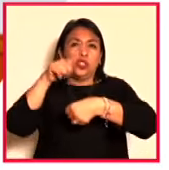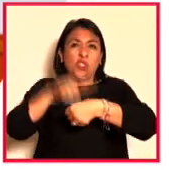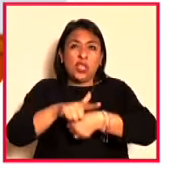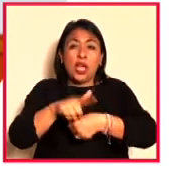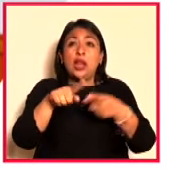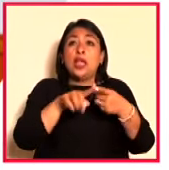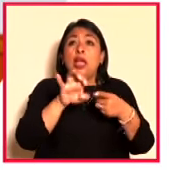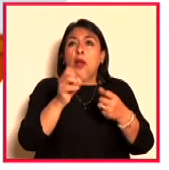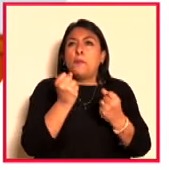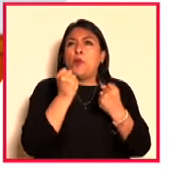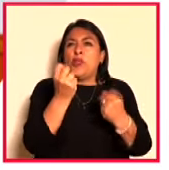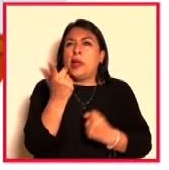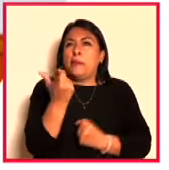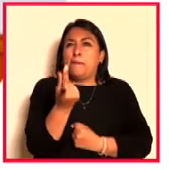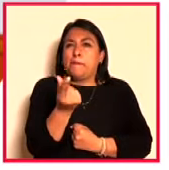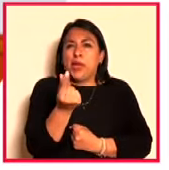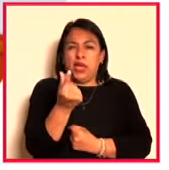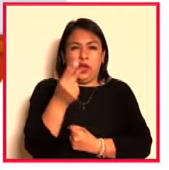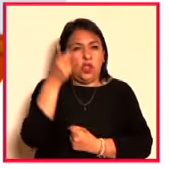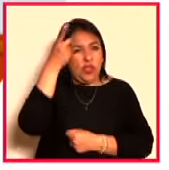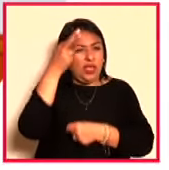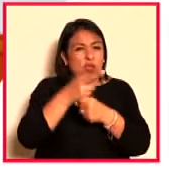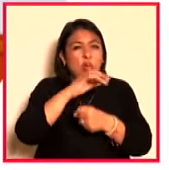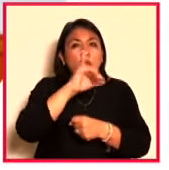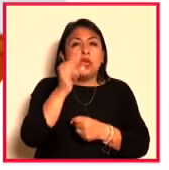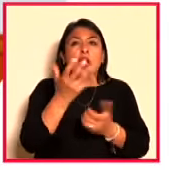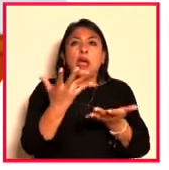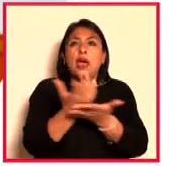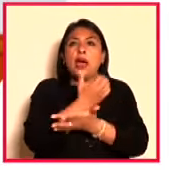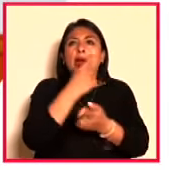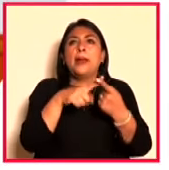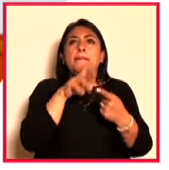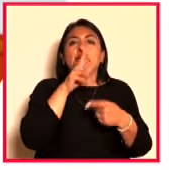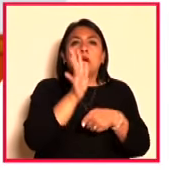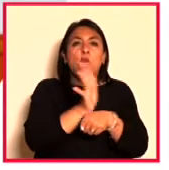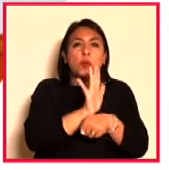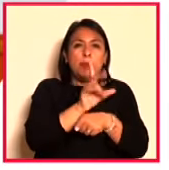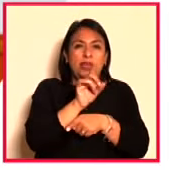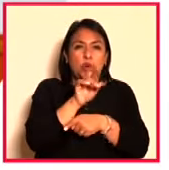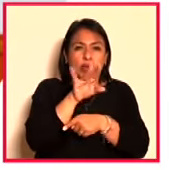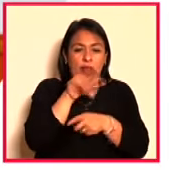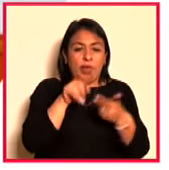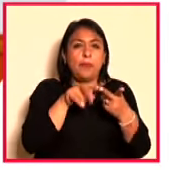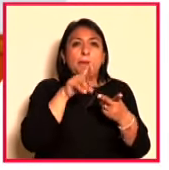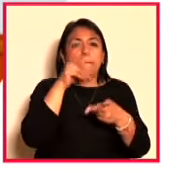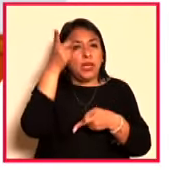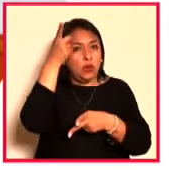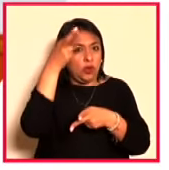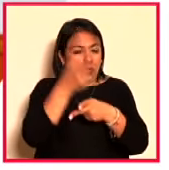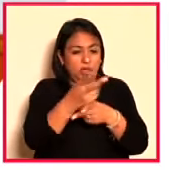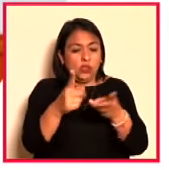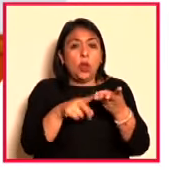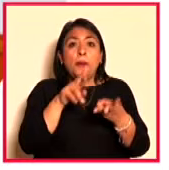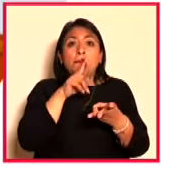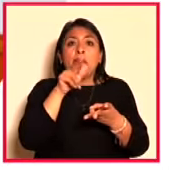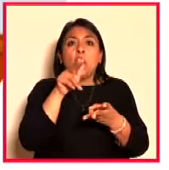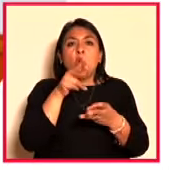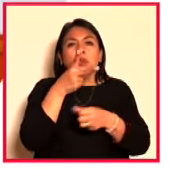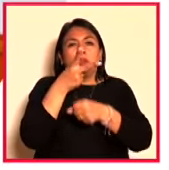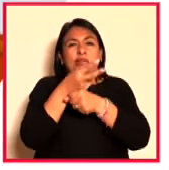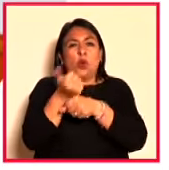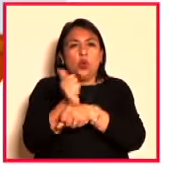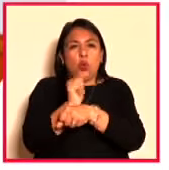de la directora Jane Campion, se llevó los galardones a Mejor Película de Drama, Mejor Dirección y Mejor Coactor para Cody